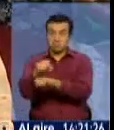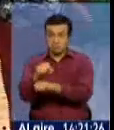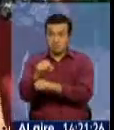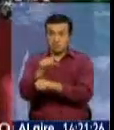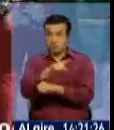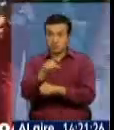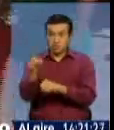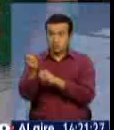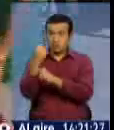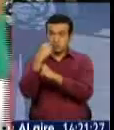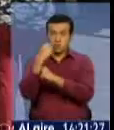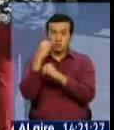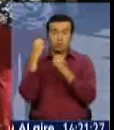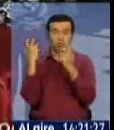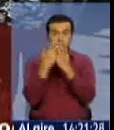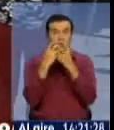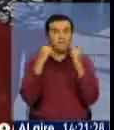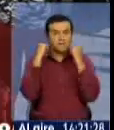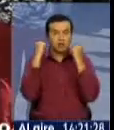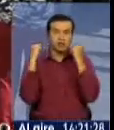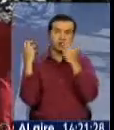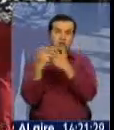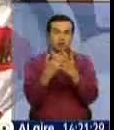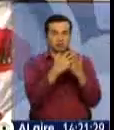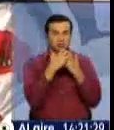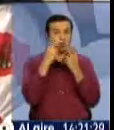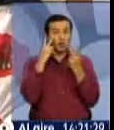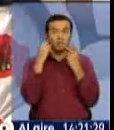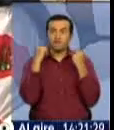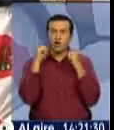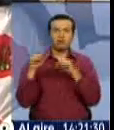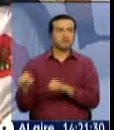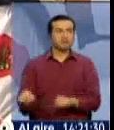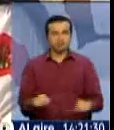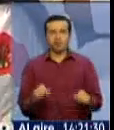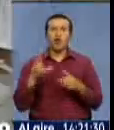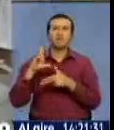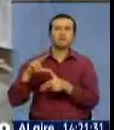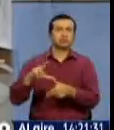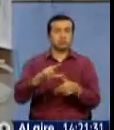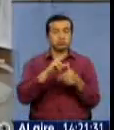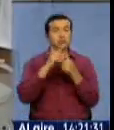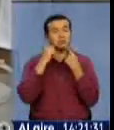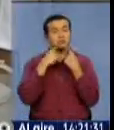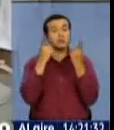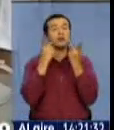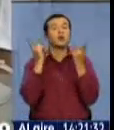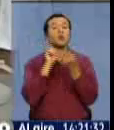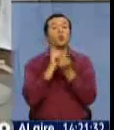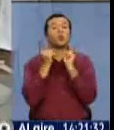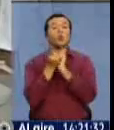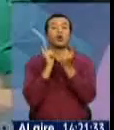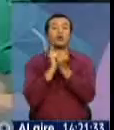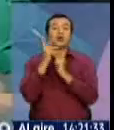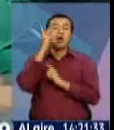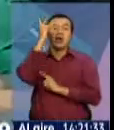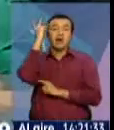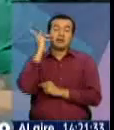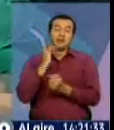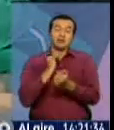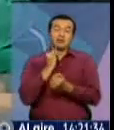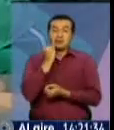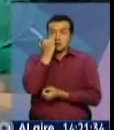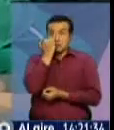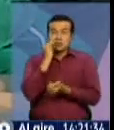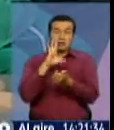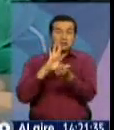armonizarnos con su fuerza y con su poder como lo está demostrando. Este encuentro busca darle valor y realce a la medicina ancestral, que desde el